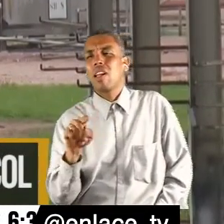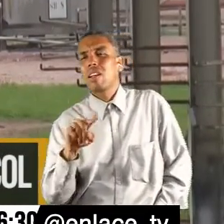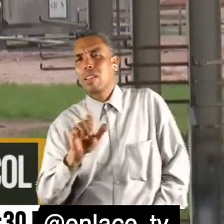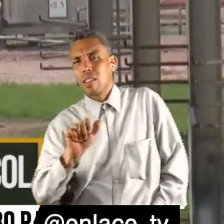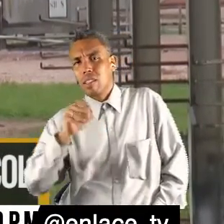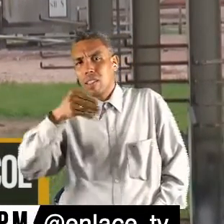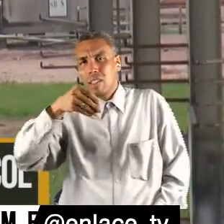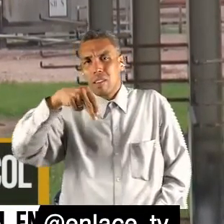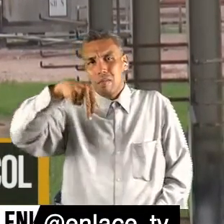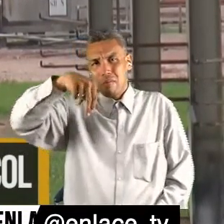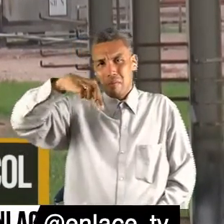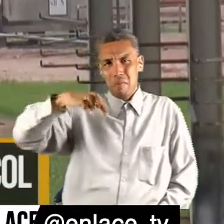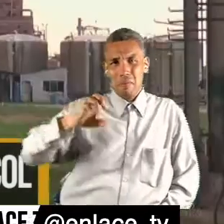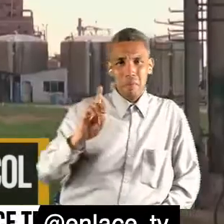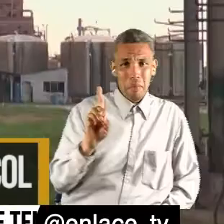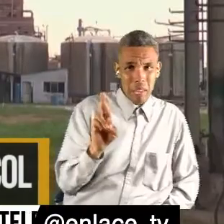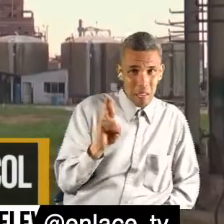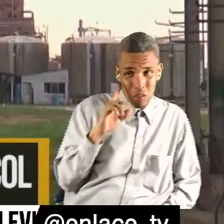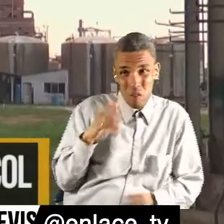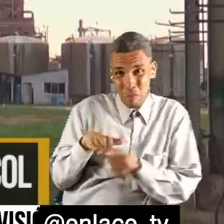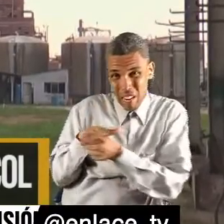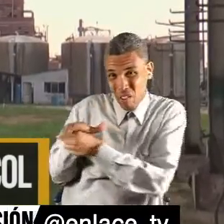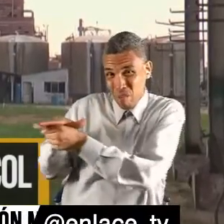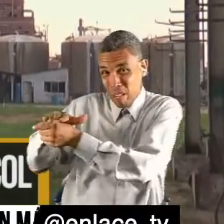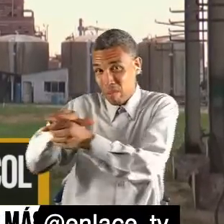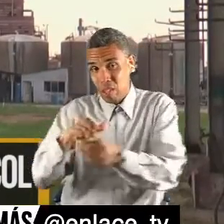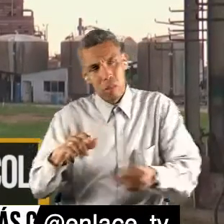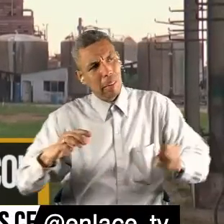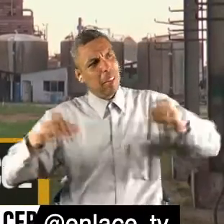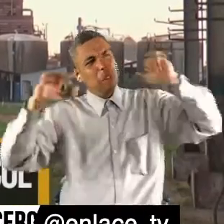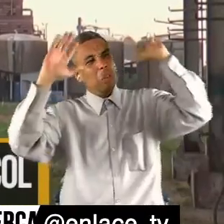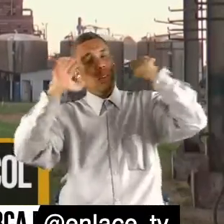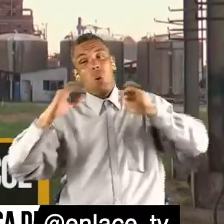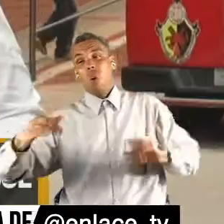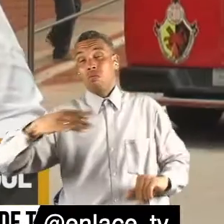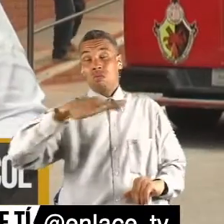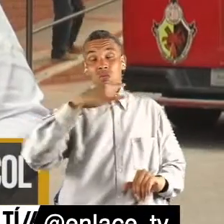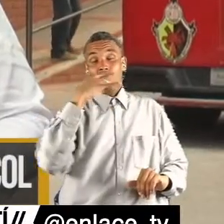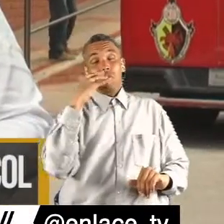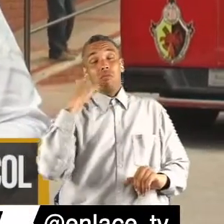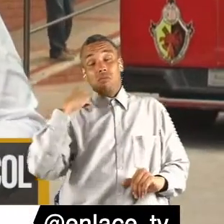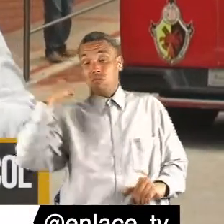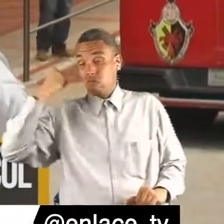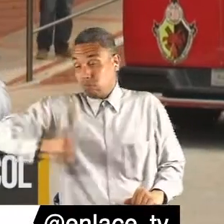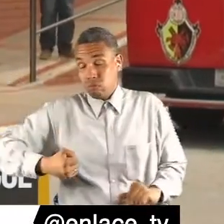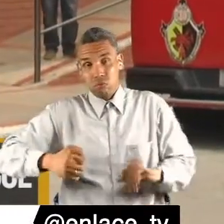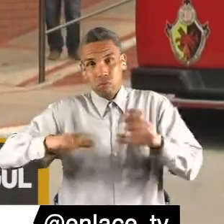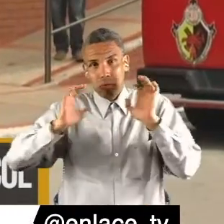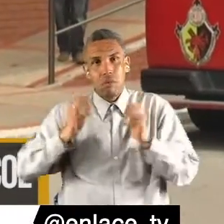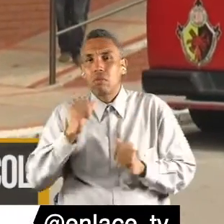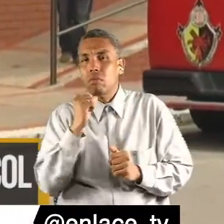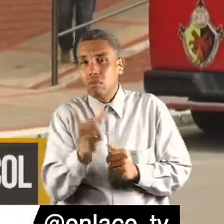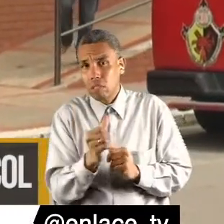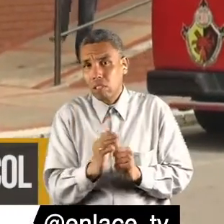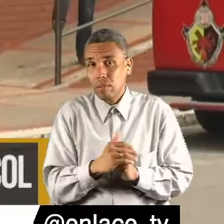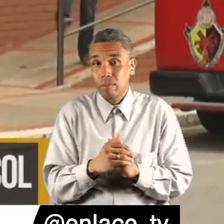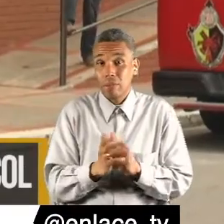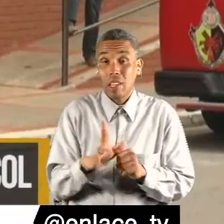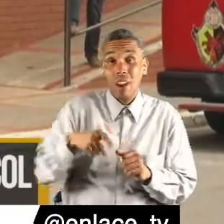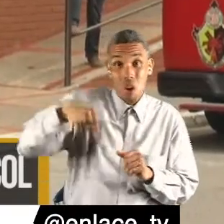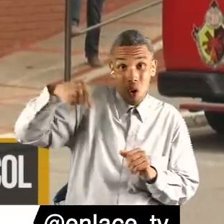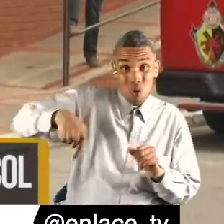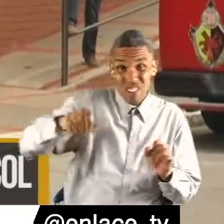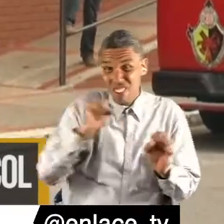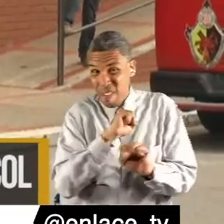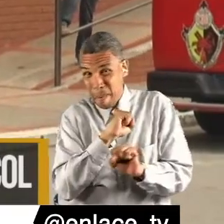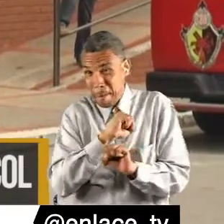de Barranca Bermeja. Así la situación entonces, problemas con amoníaco en Fertilizantes Colombianos. Y hoy se ha presentado una explosión donde estos